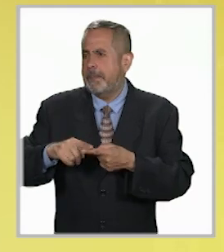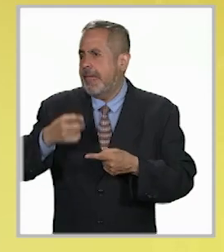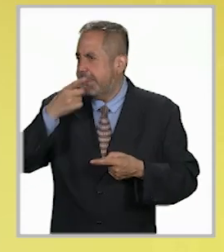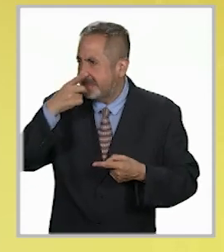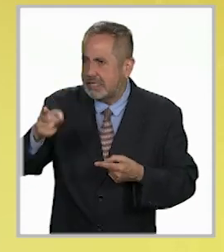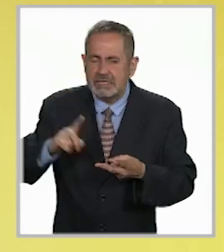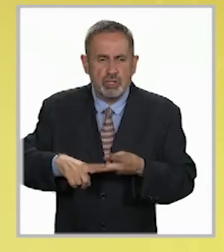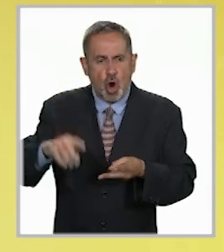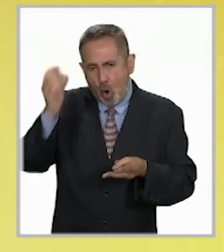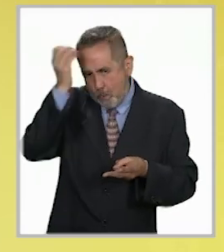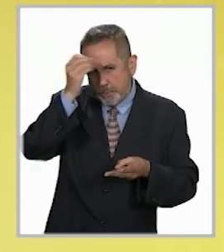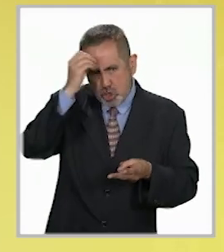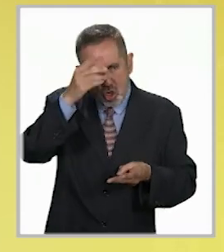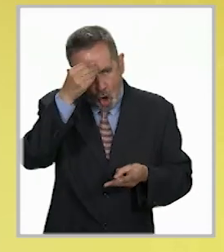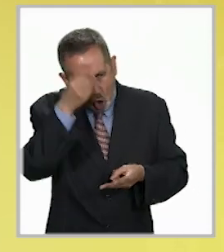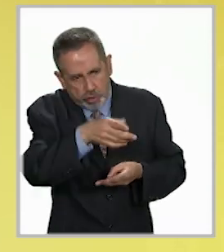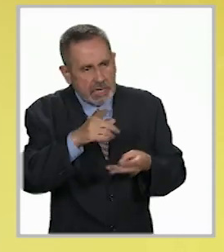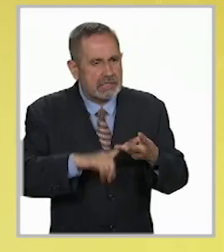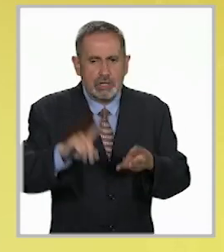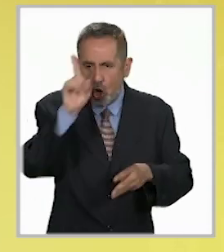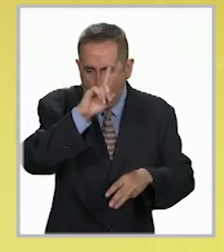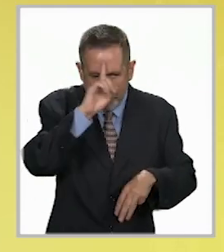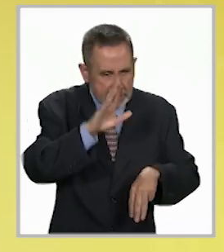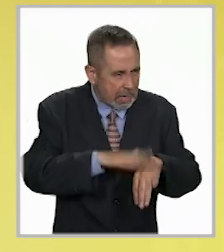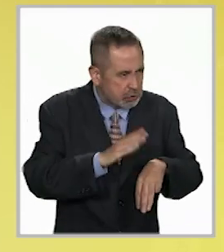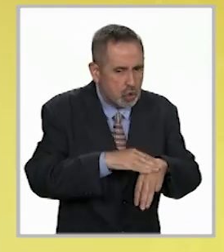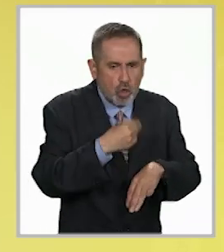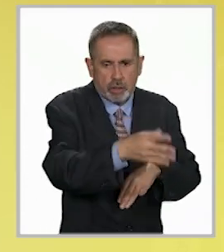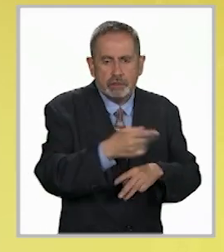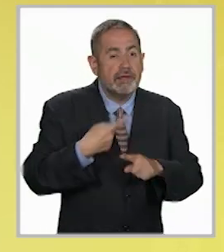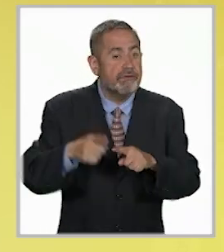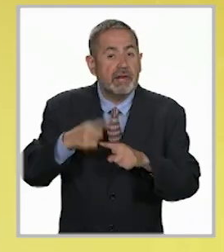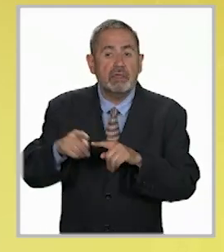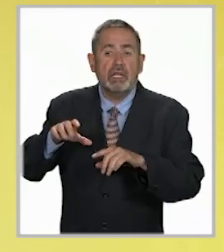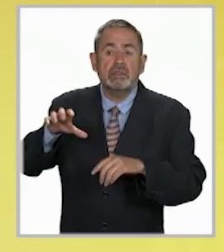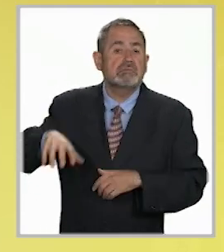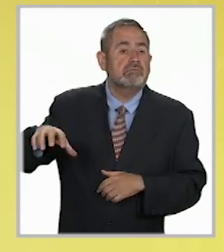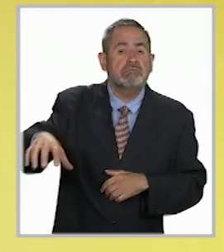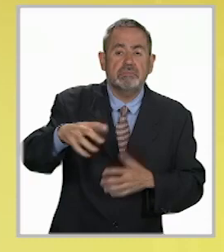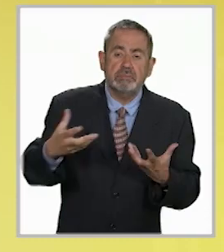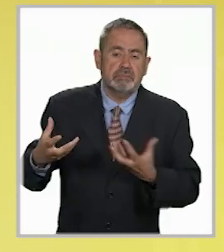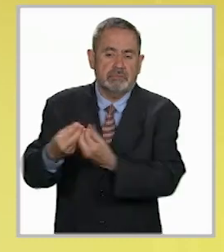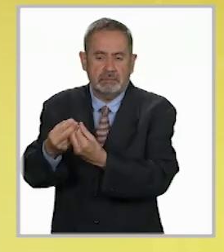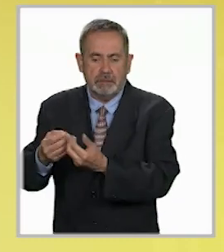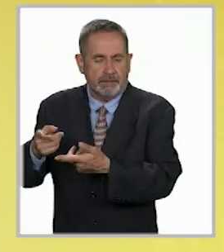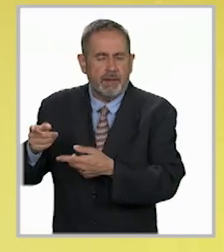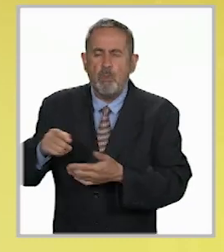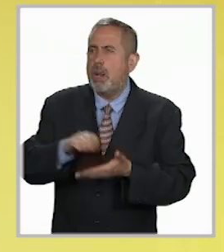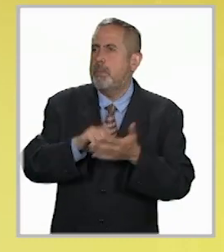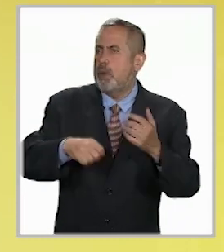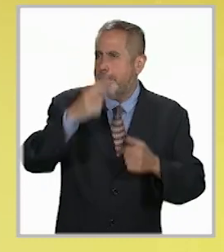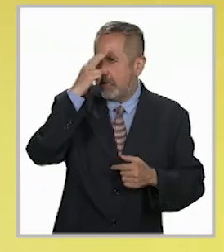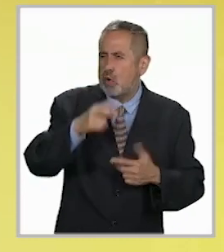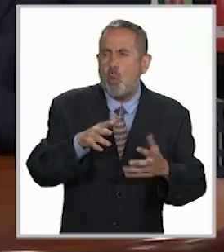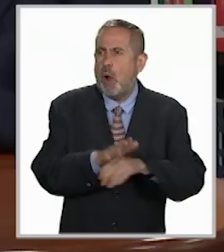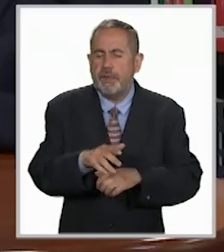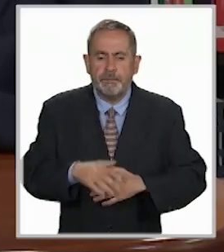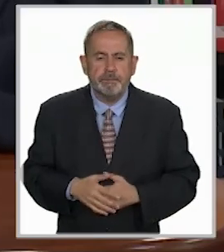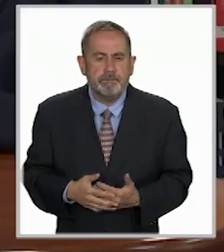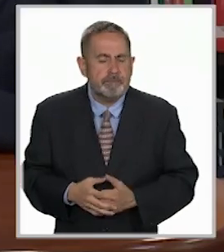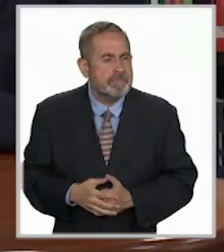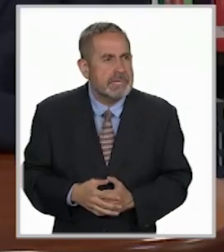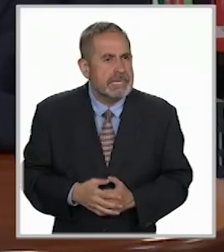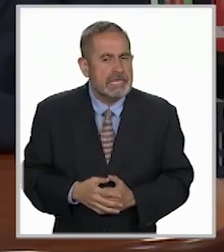resoluciones, declaraciones, opiniones consultivas, recomendaciones que hacen los distintos órganos, como por ejemplo, para México, ¿qué es